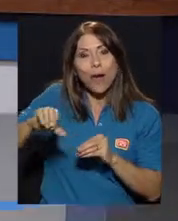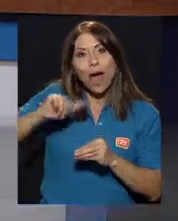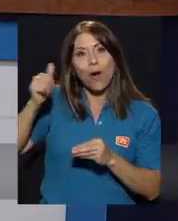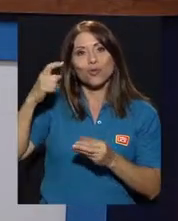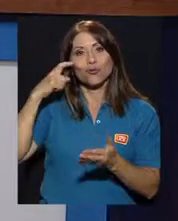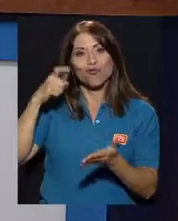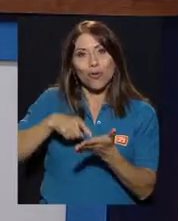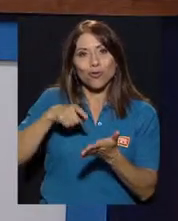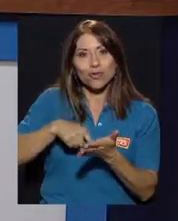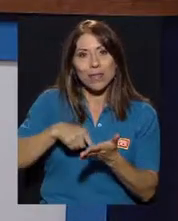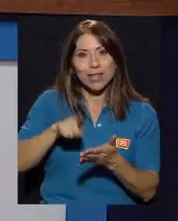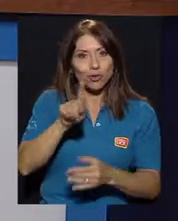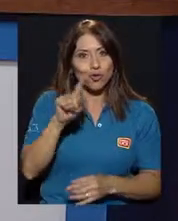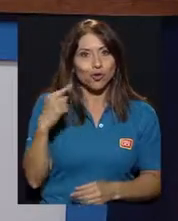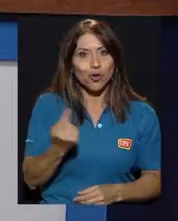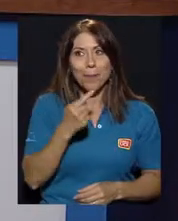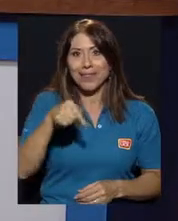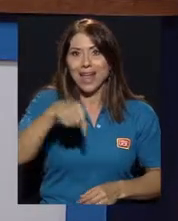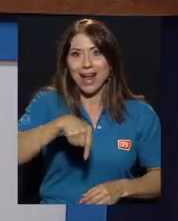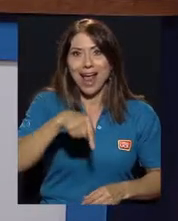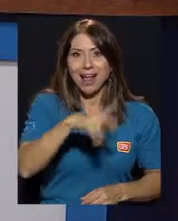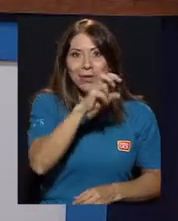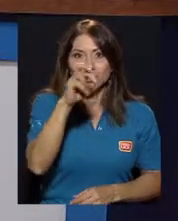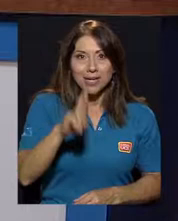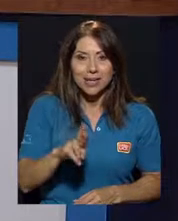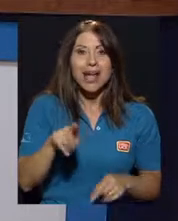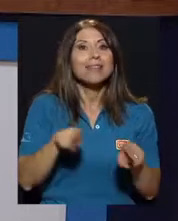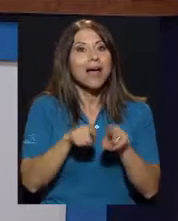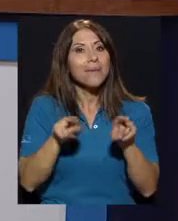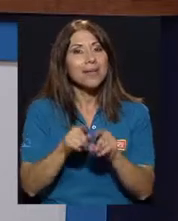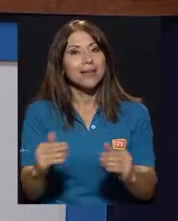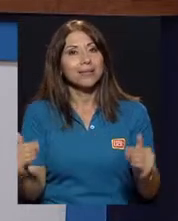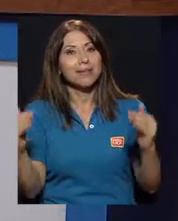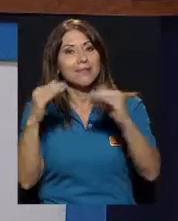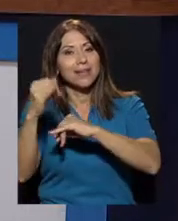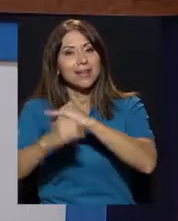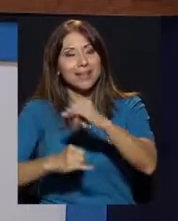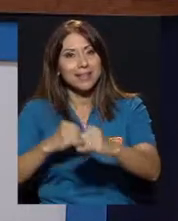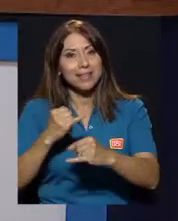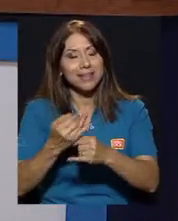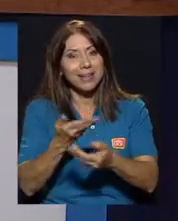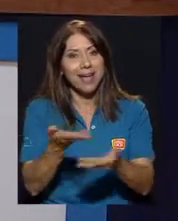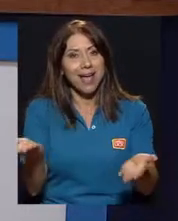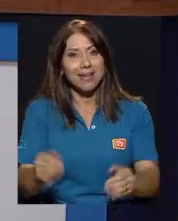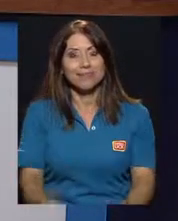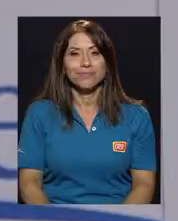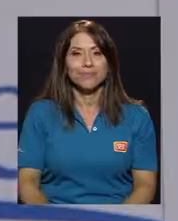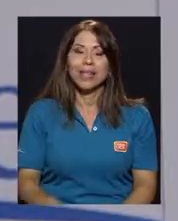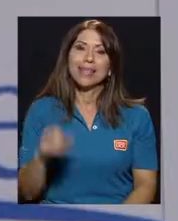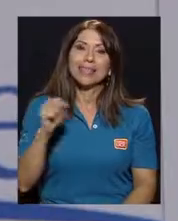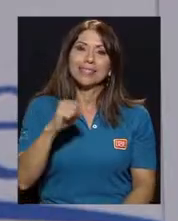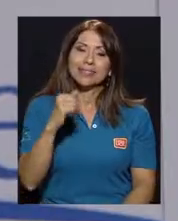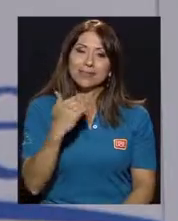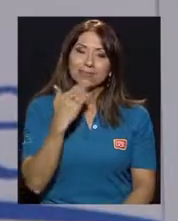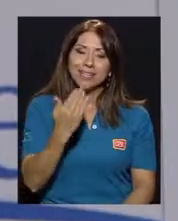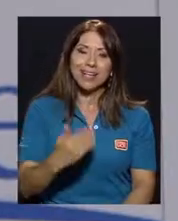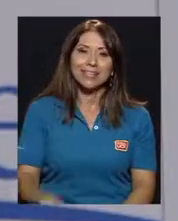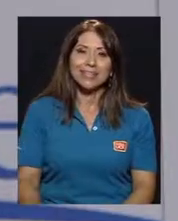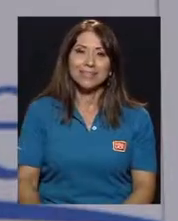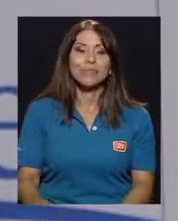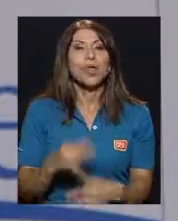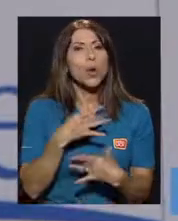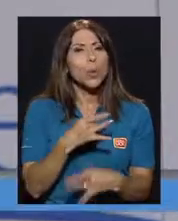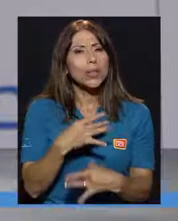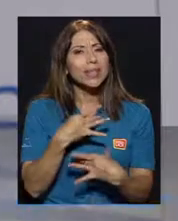solamente acá en el nivel nacional sino que ya trasciende a otros a otros planos sí muchas gracias y